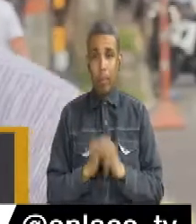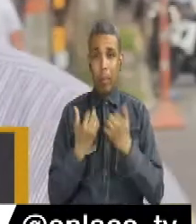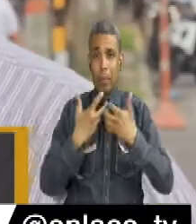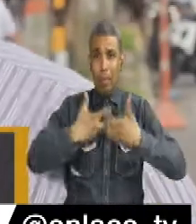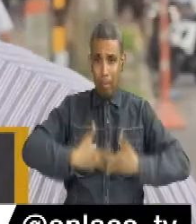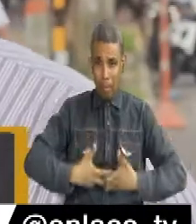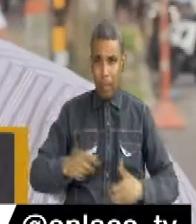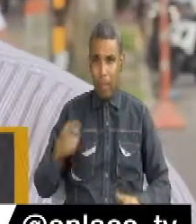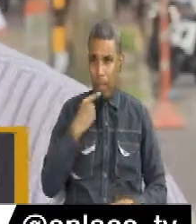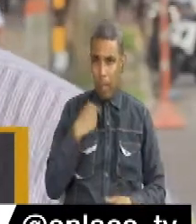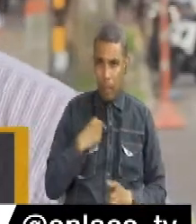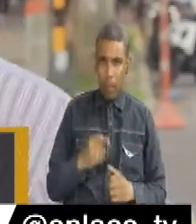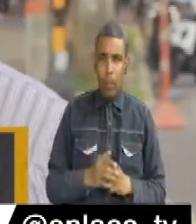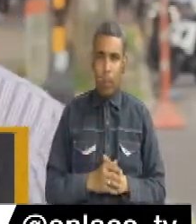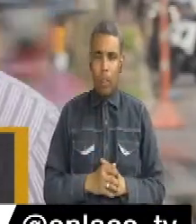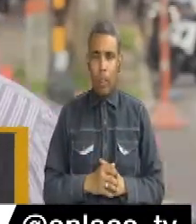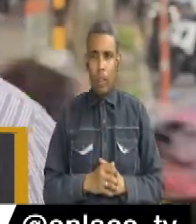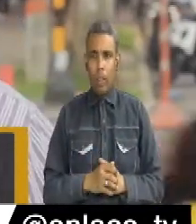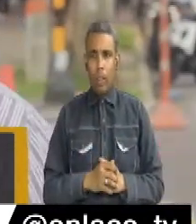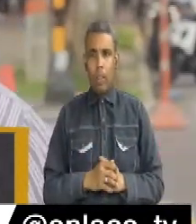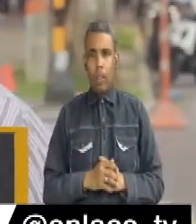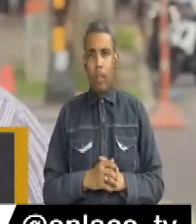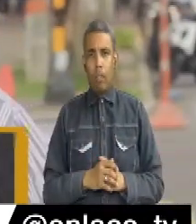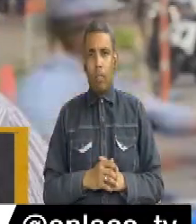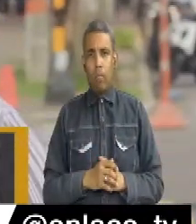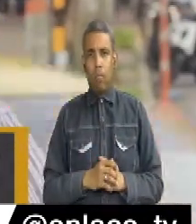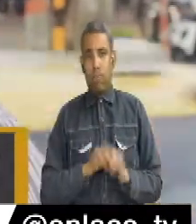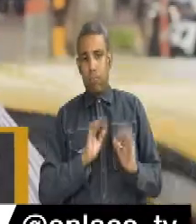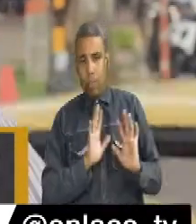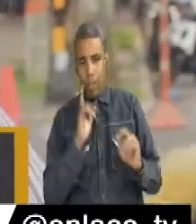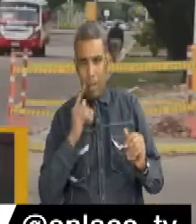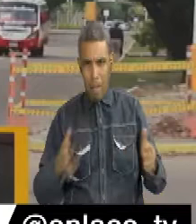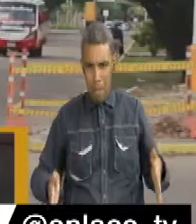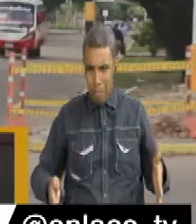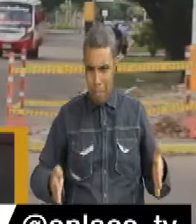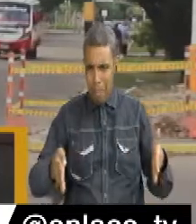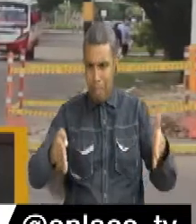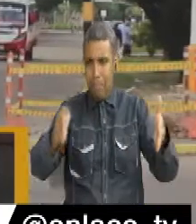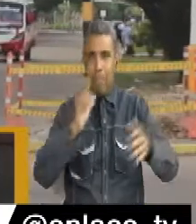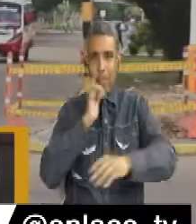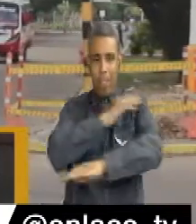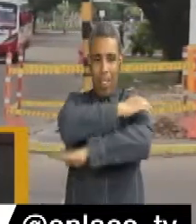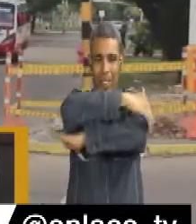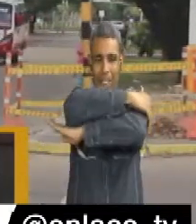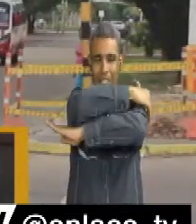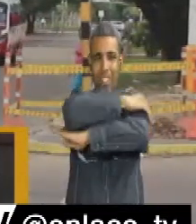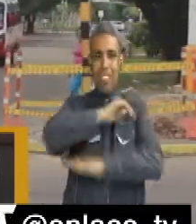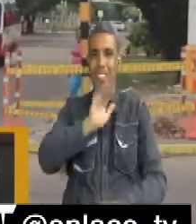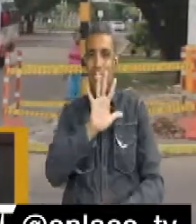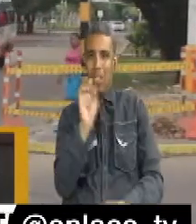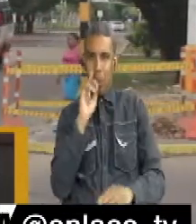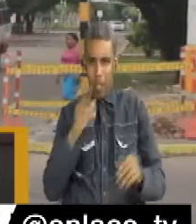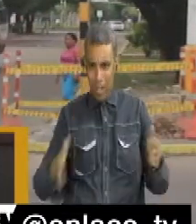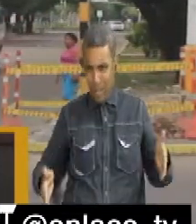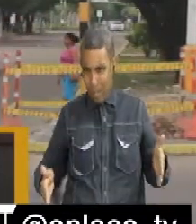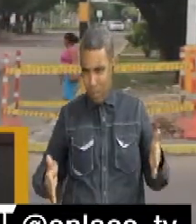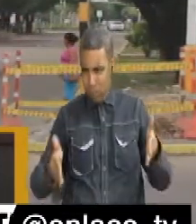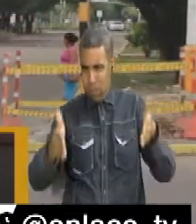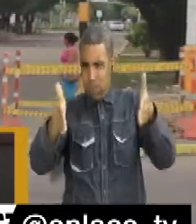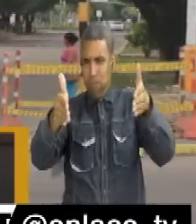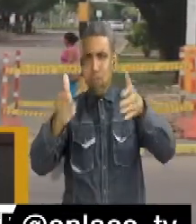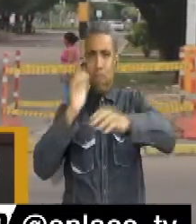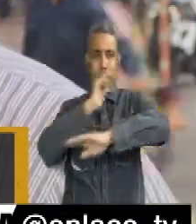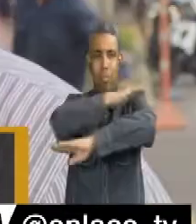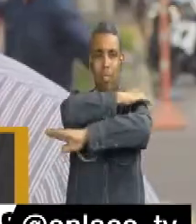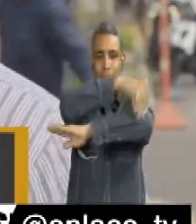por corredores. En este momento estamos iniciando por el corredor de la calle 50, lo que corresponde a la 50 con 11, el cruce